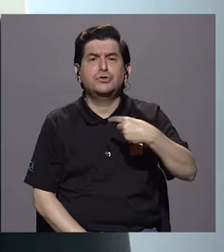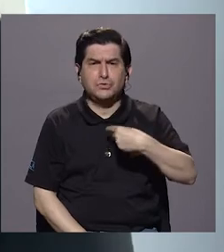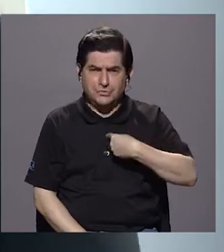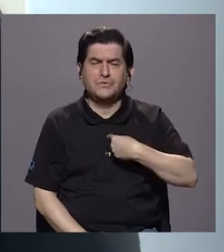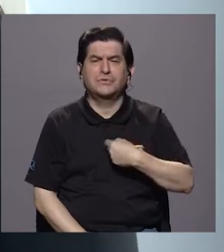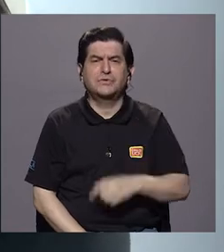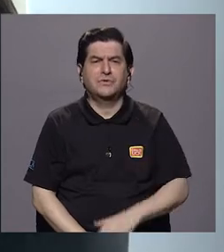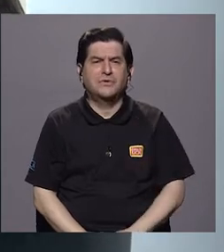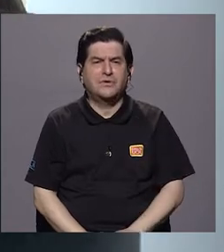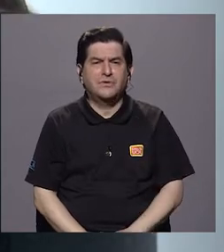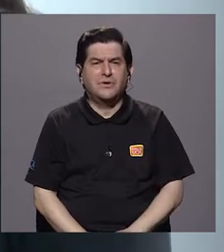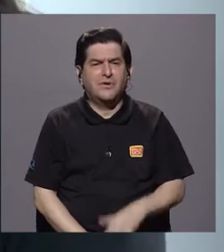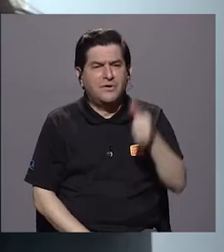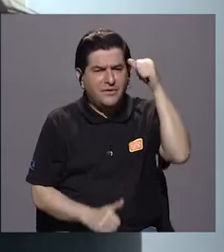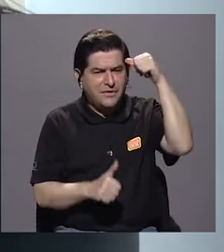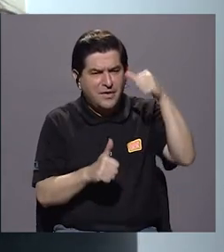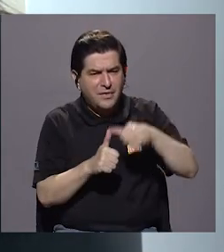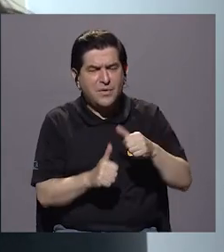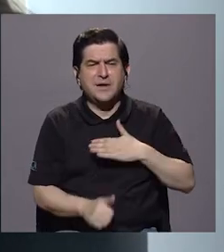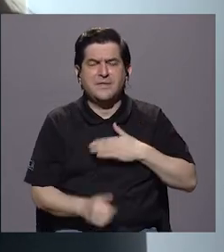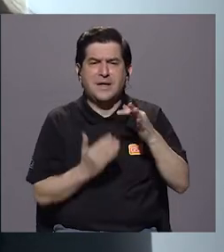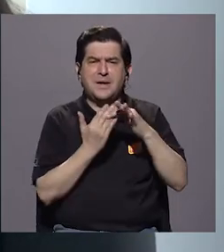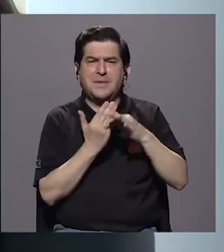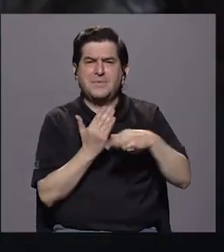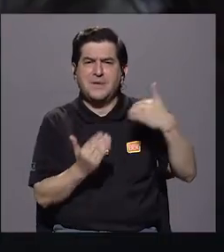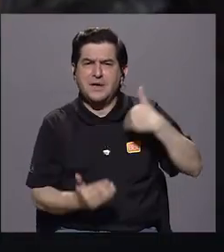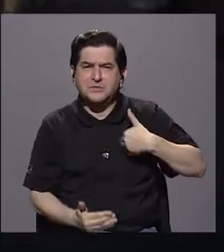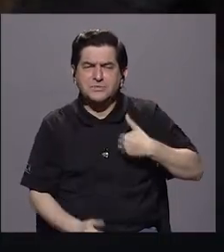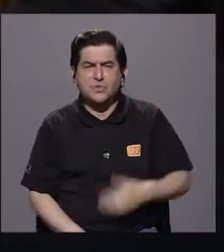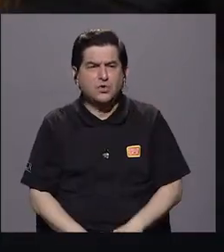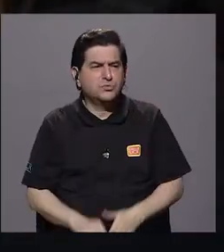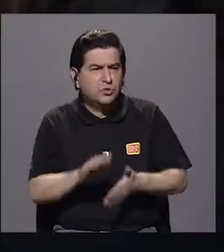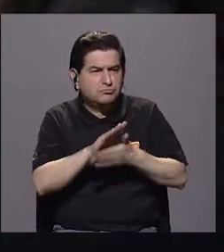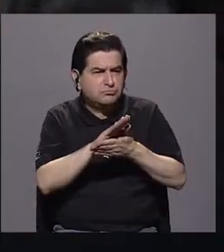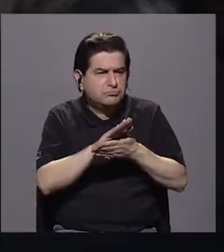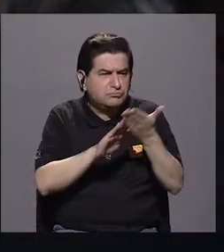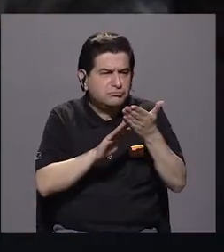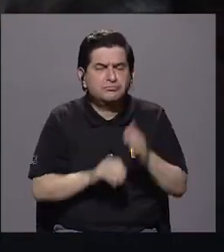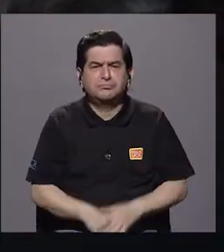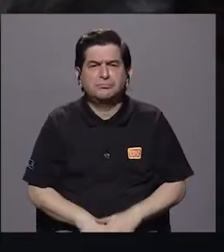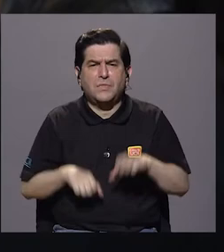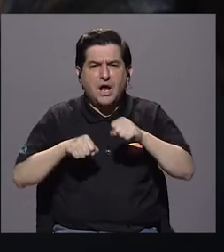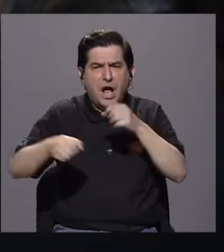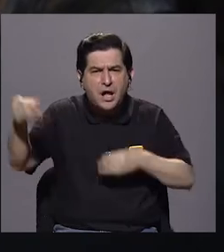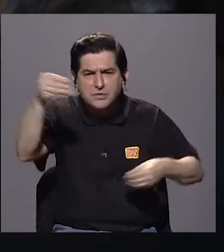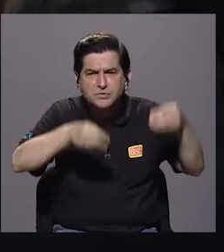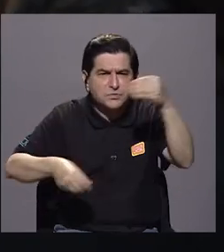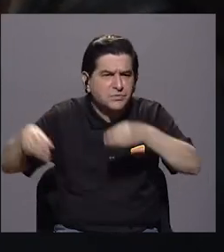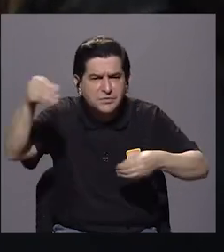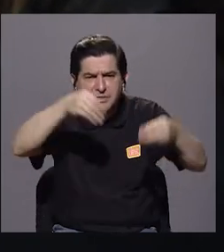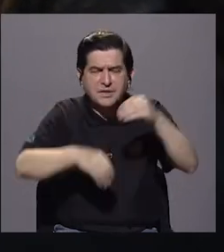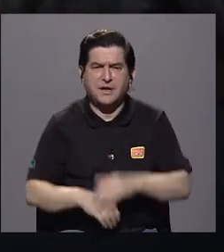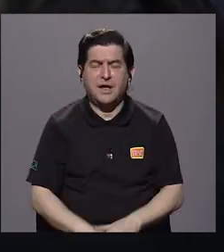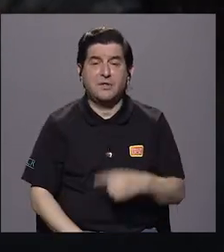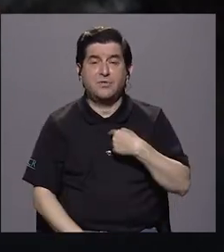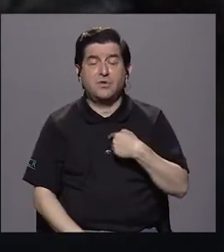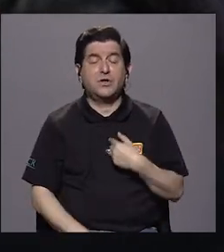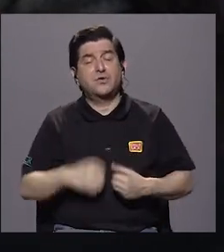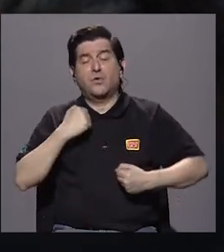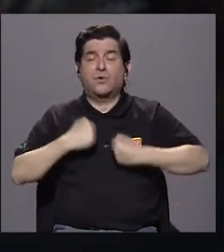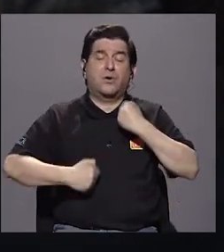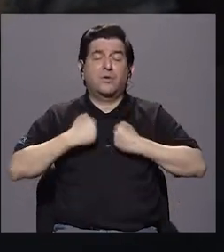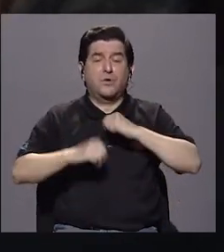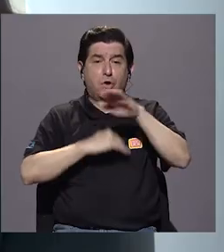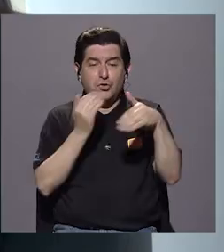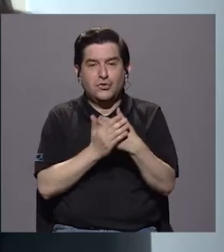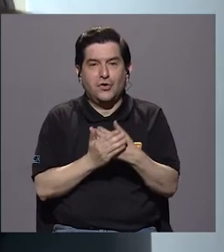estaba, mi esposo se fue, salió a hacer al súper, creo, y en eso yo me metí al baño, todos cantamos